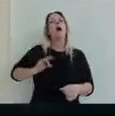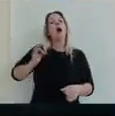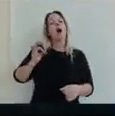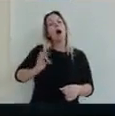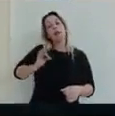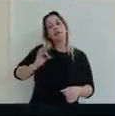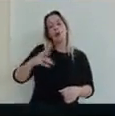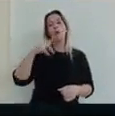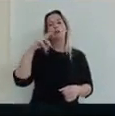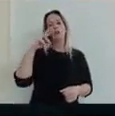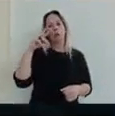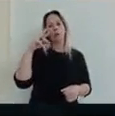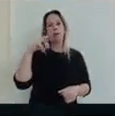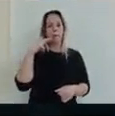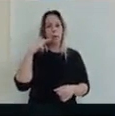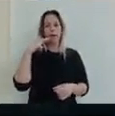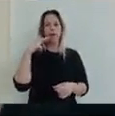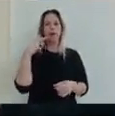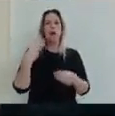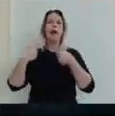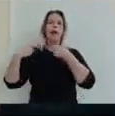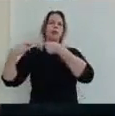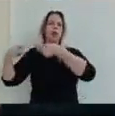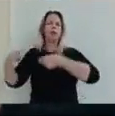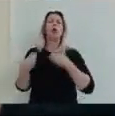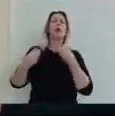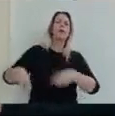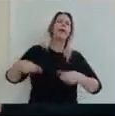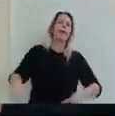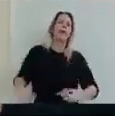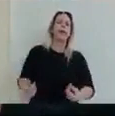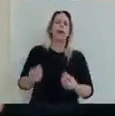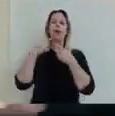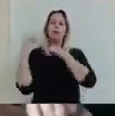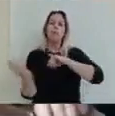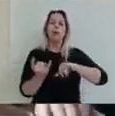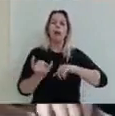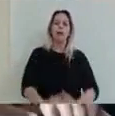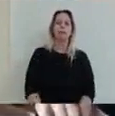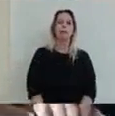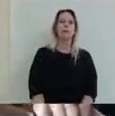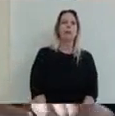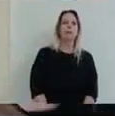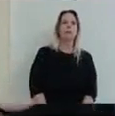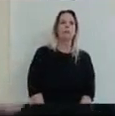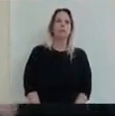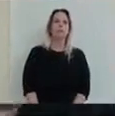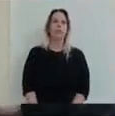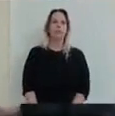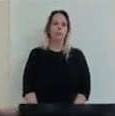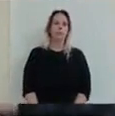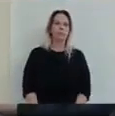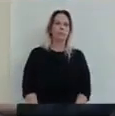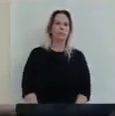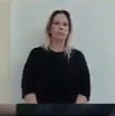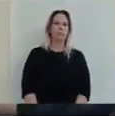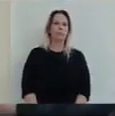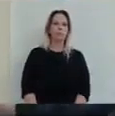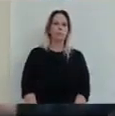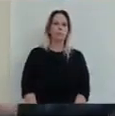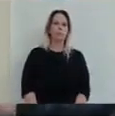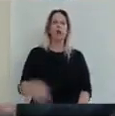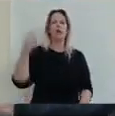pueda emitir una opinión, digamos, sobre los estados contables antes del 31 de julio. ¿Sí? Y bueno, acá lo que se pide, que también voy a